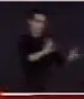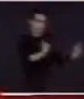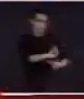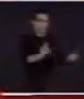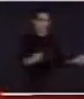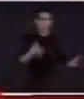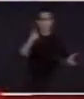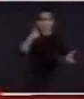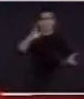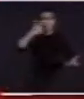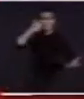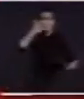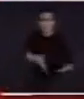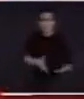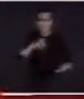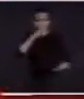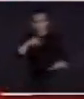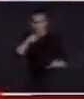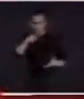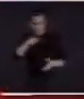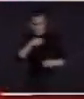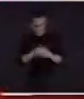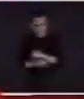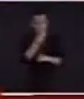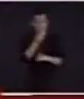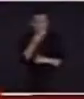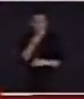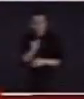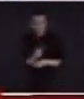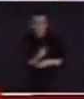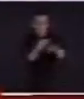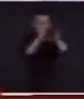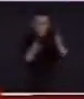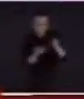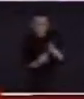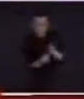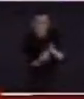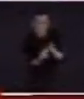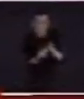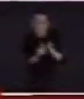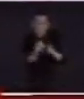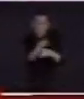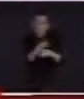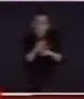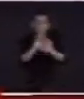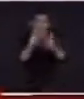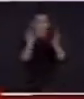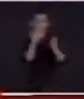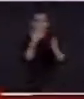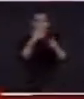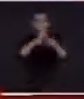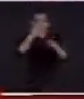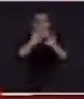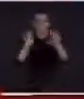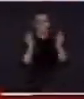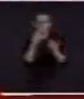Era tan feo que al nacer lo metieron en una incubadora con los cristales tintados. Yo no te opero. Al nacer le hicieron las curas